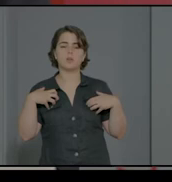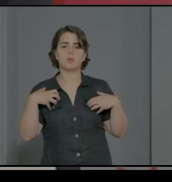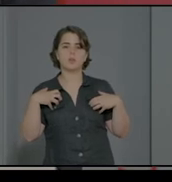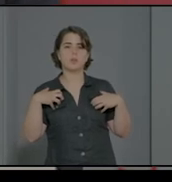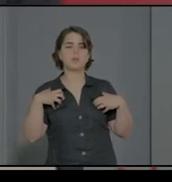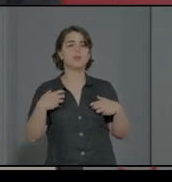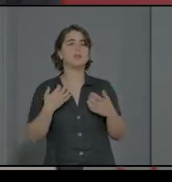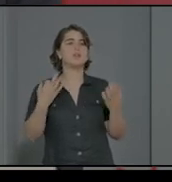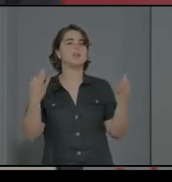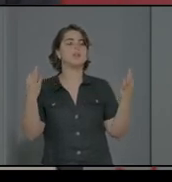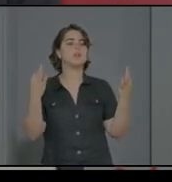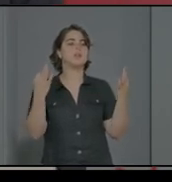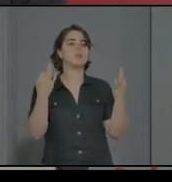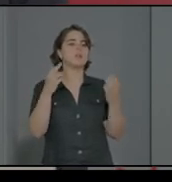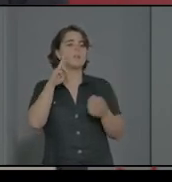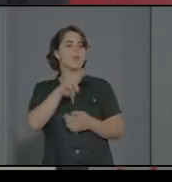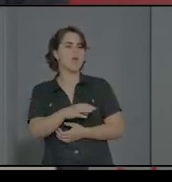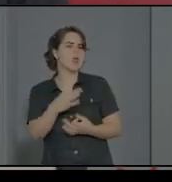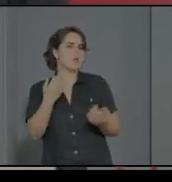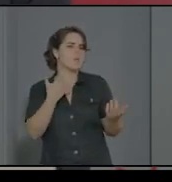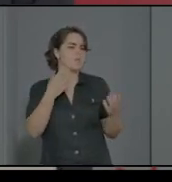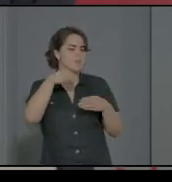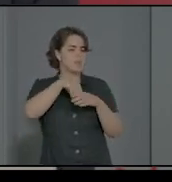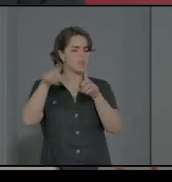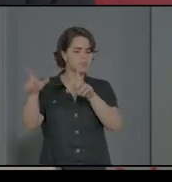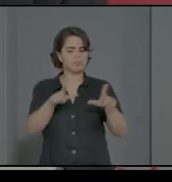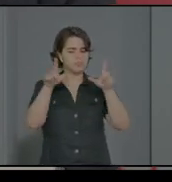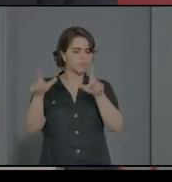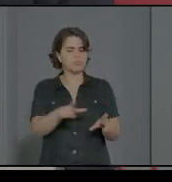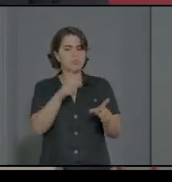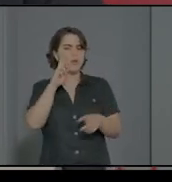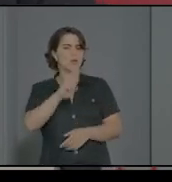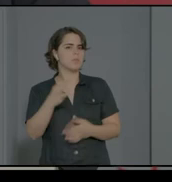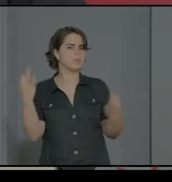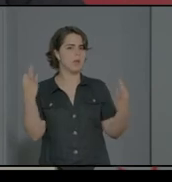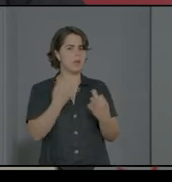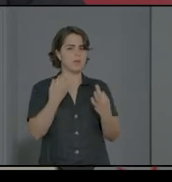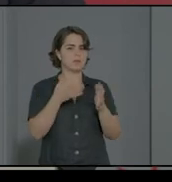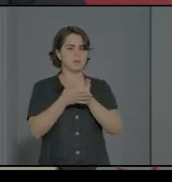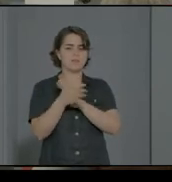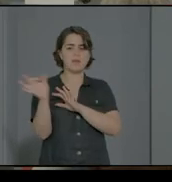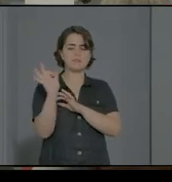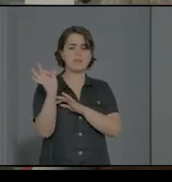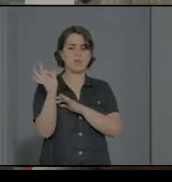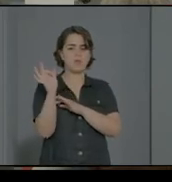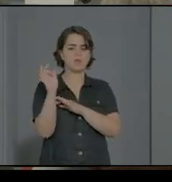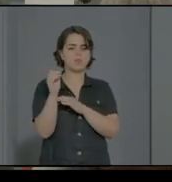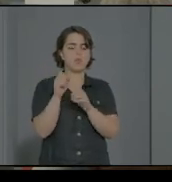se podía ver en la secuencia? Son análisis de milisegundos, así que la valencia emocional puede cambiar de forma muy rápida.